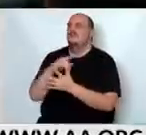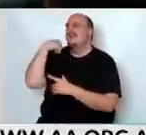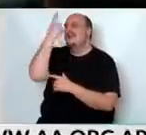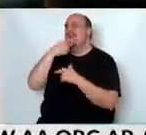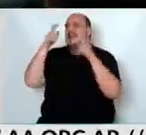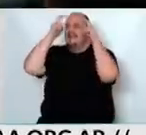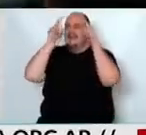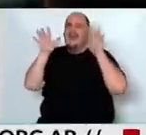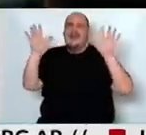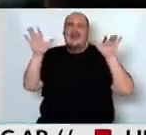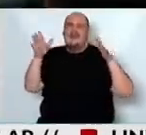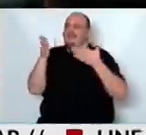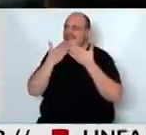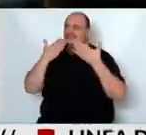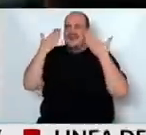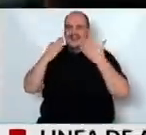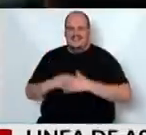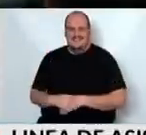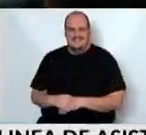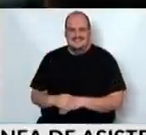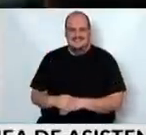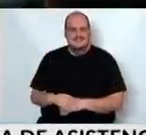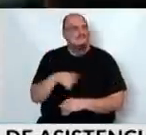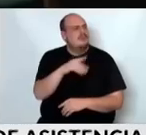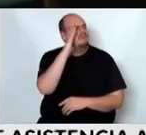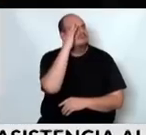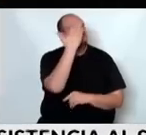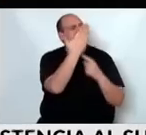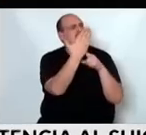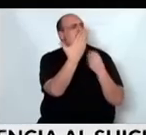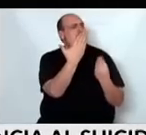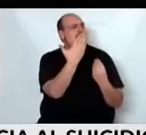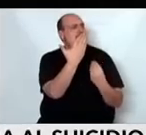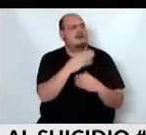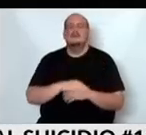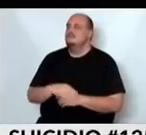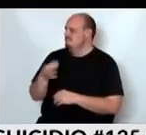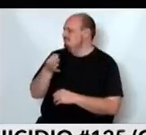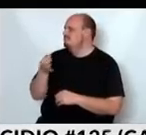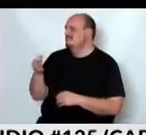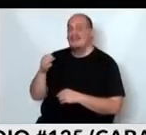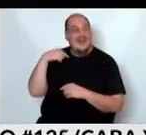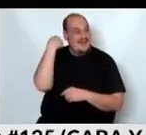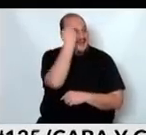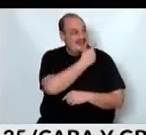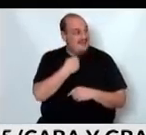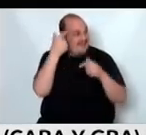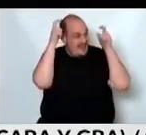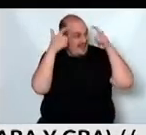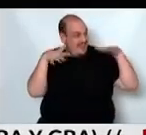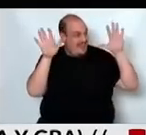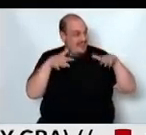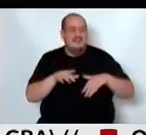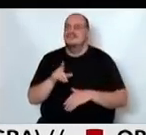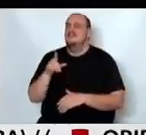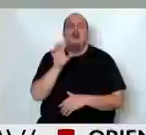ángel feliz, sin y la cuando tortura. Cuando lo recordás así, sí. Con esa cara de ángel, no. O no, lo recordás